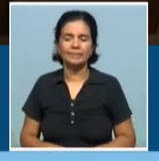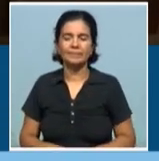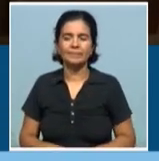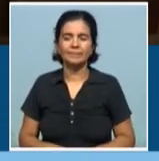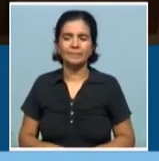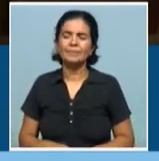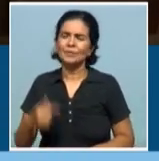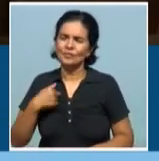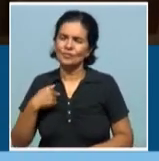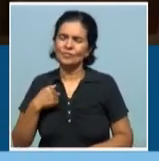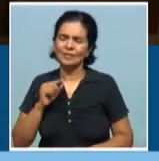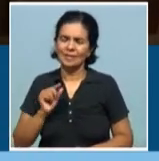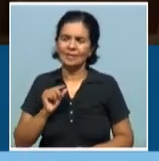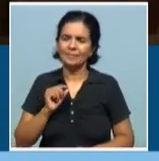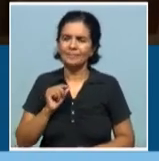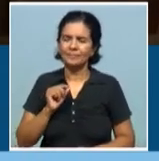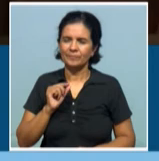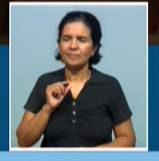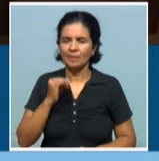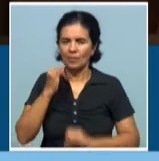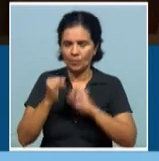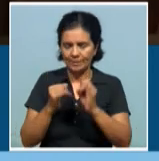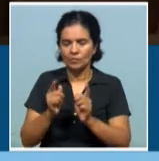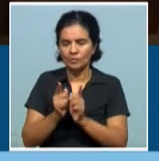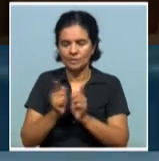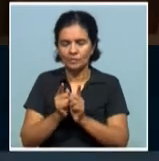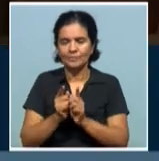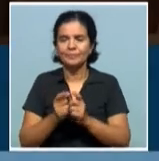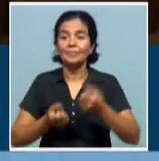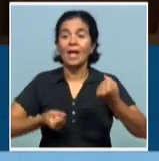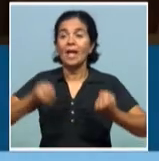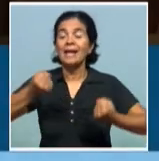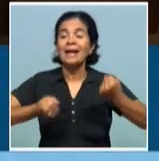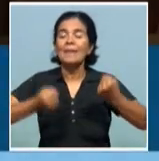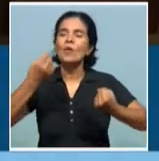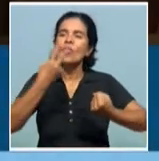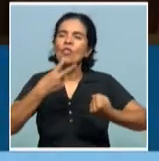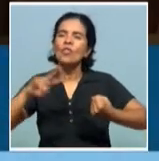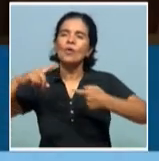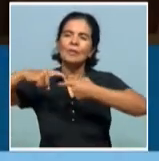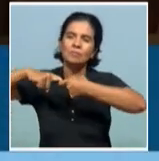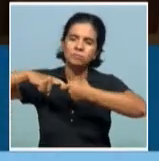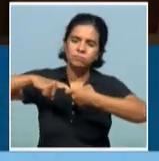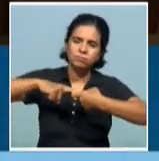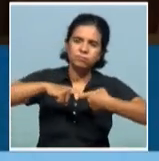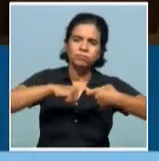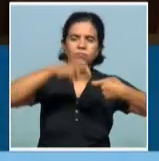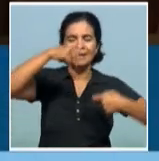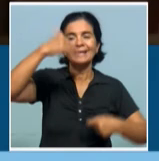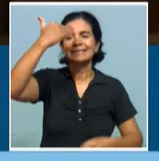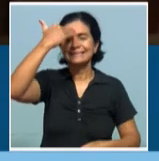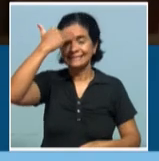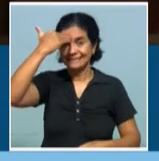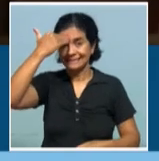Voy a hacer un saltito. 15 vehículos bitrenes de transporte en la provincia. Son